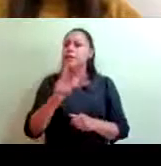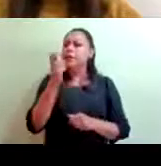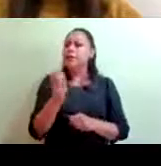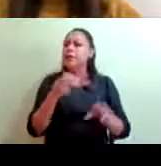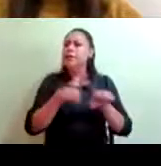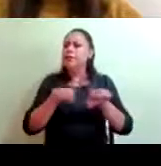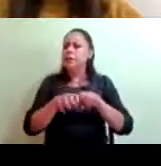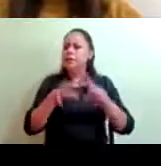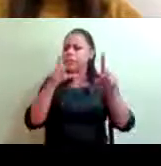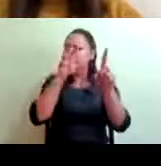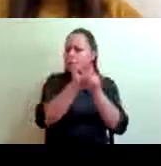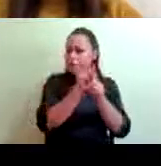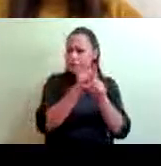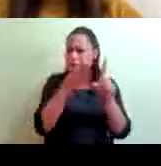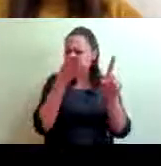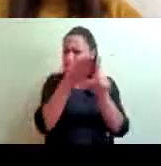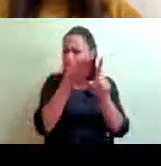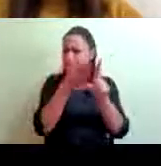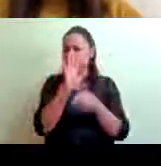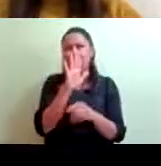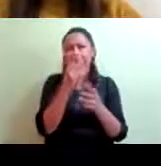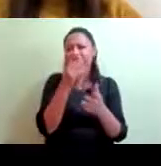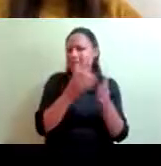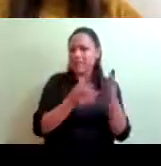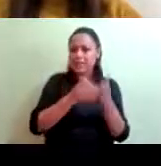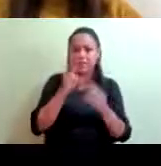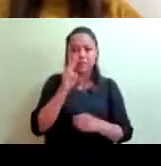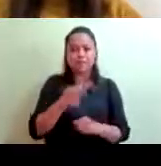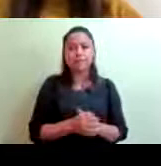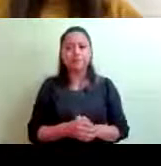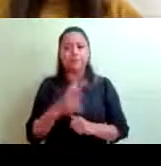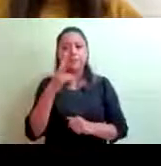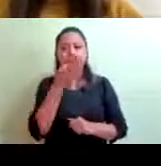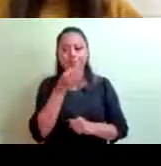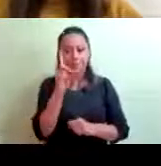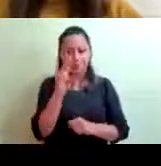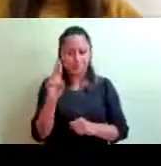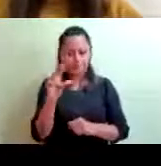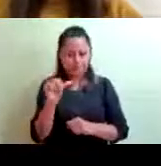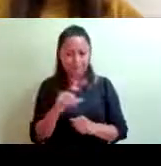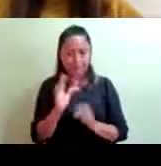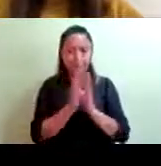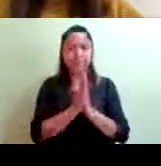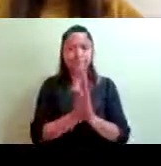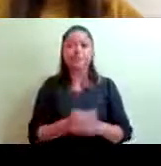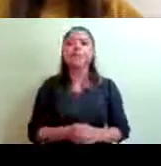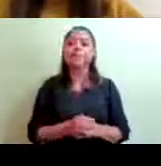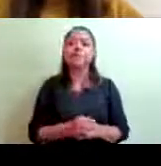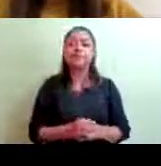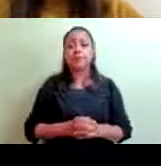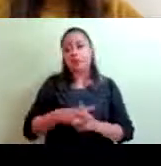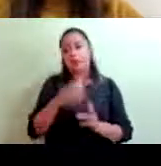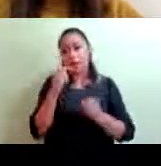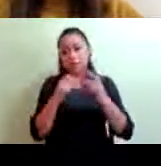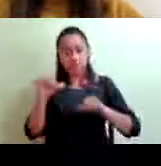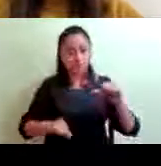diversos objetivos y carecen una visión de conjunto. 2 minutos, doctora, por favor. Sí, gracias. Entonces, hay actividades elegibles